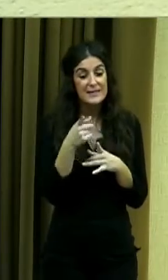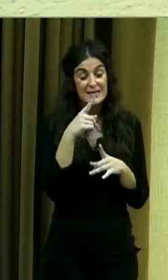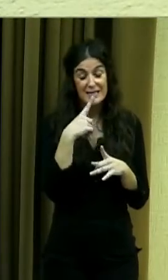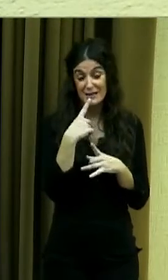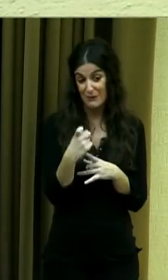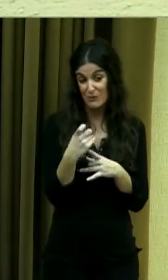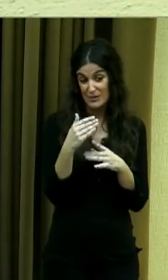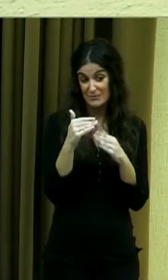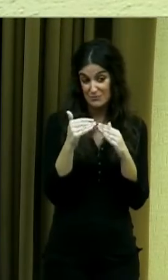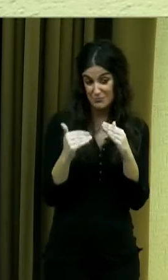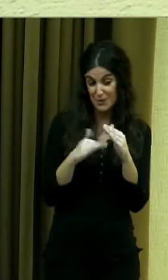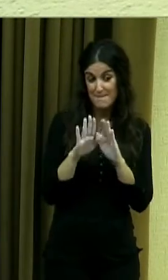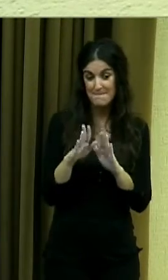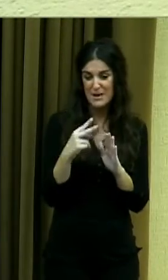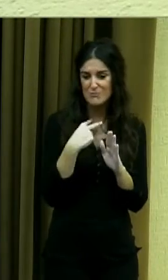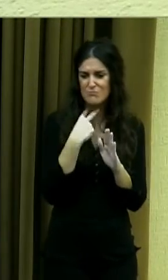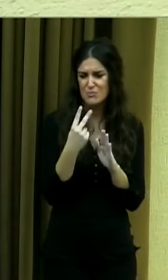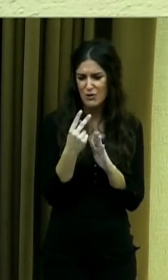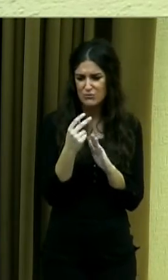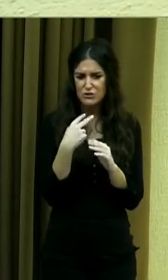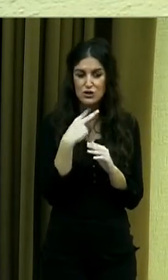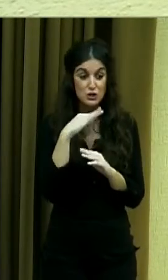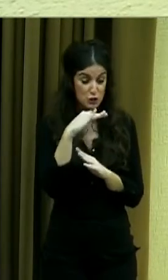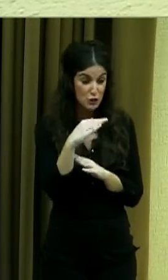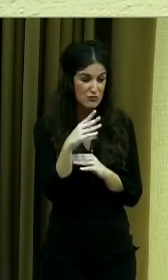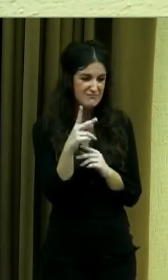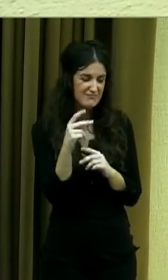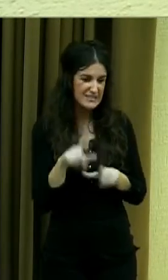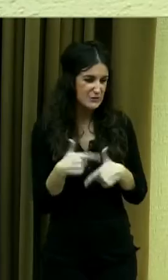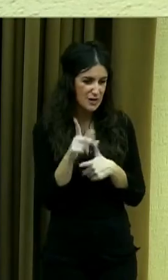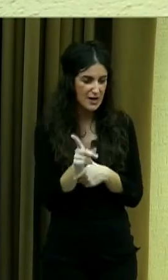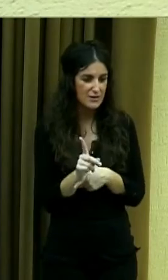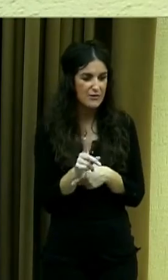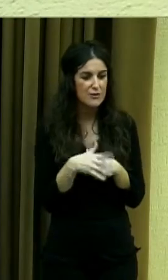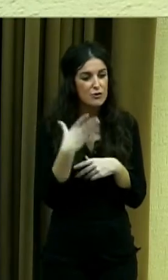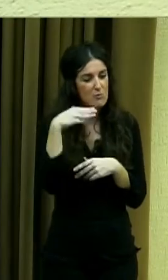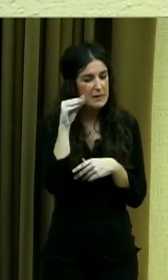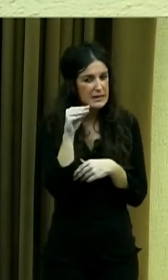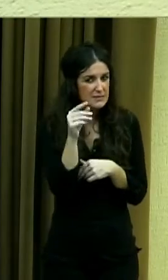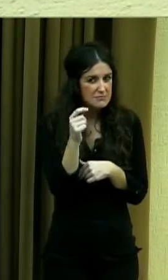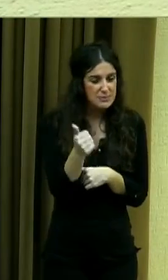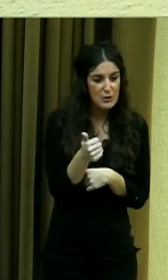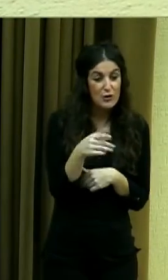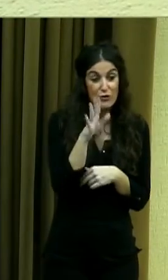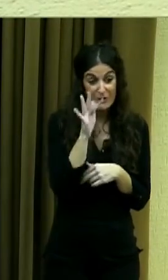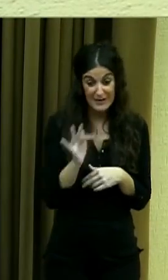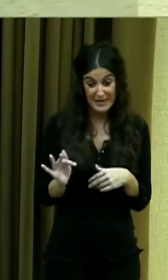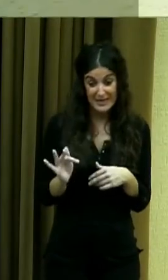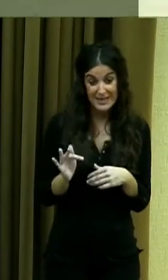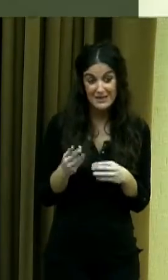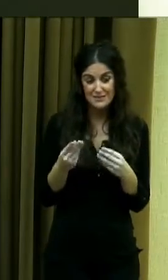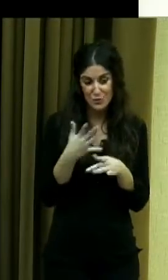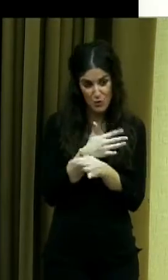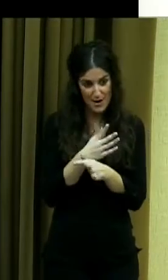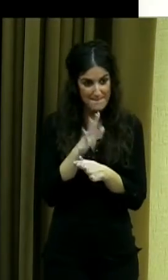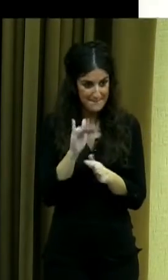disminuido, pero tiene un tono de voz poco natural y le cuesta comprender las bromas. En general suele jugar con niños más pequeños. En el colegio necesita apoyo,